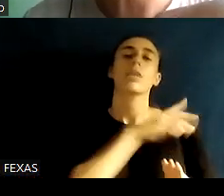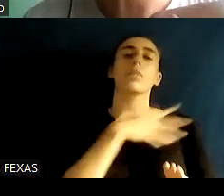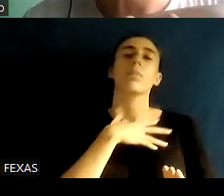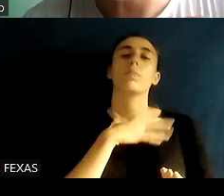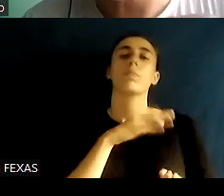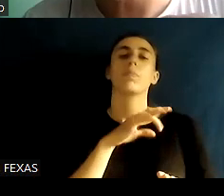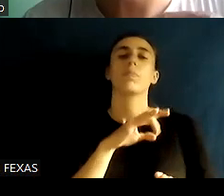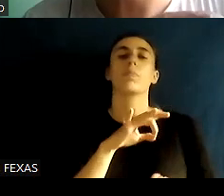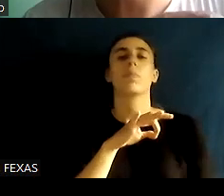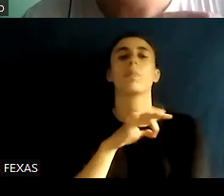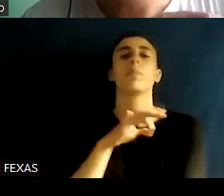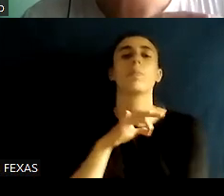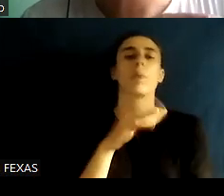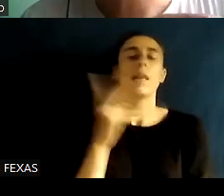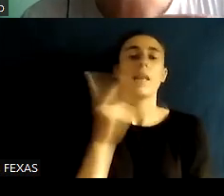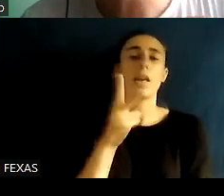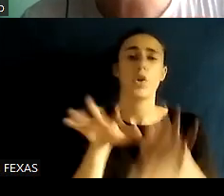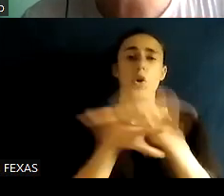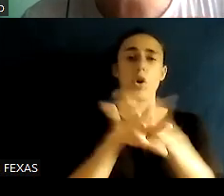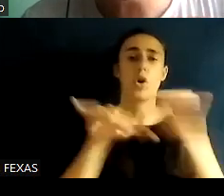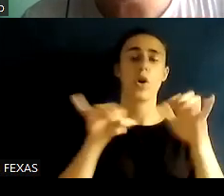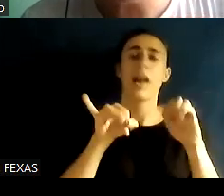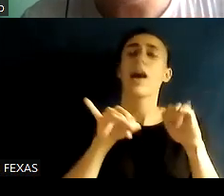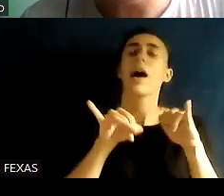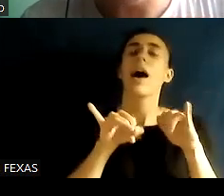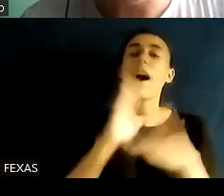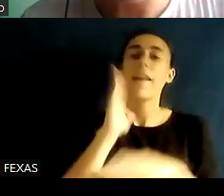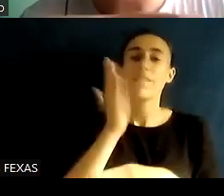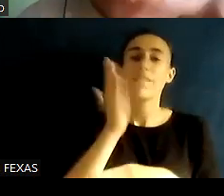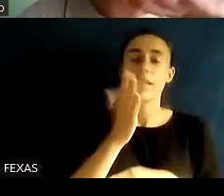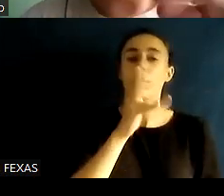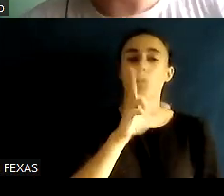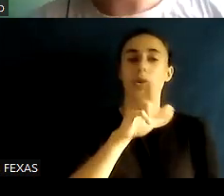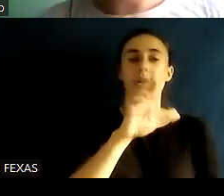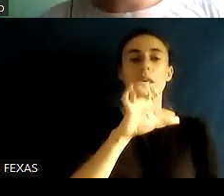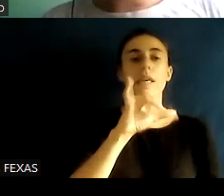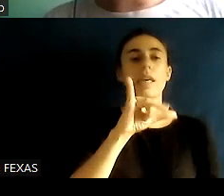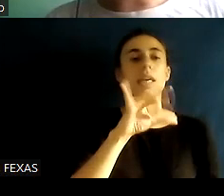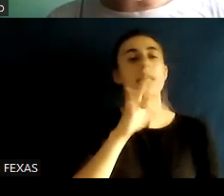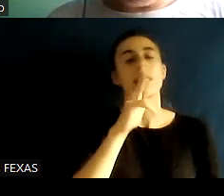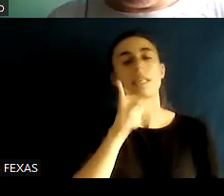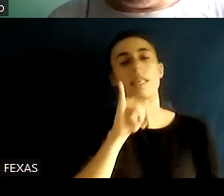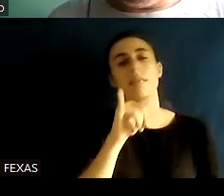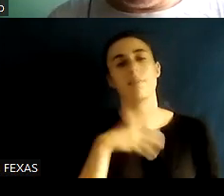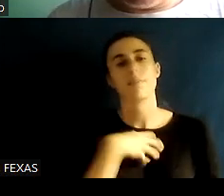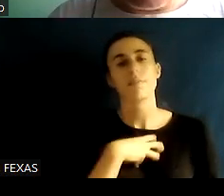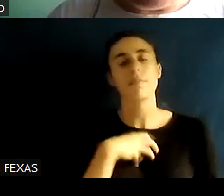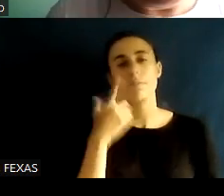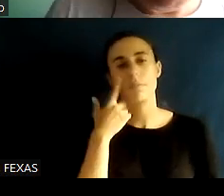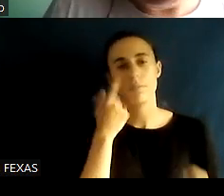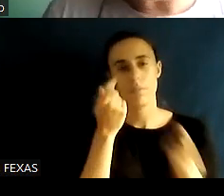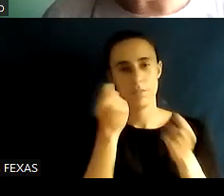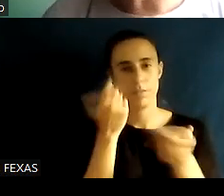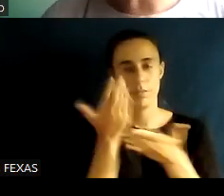eje cortisol-melatonina. Sobre este eje el reishi puede tener una función reguladora, de manera que